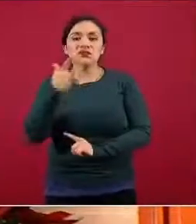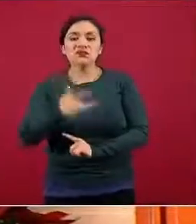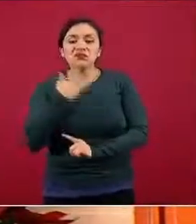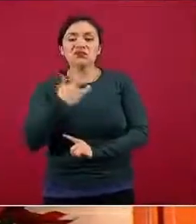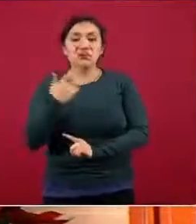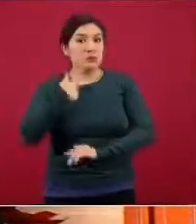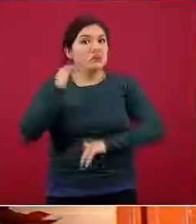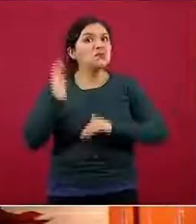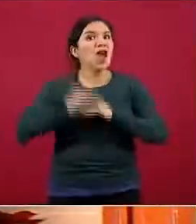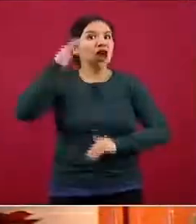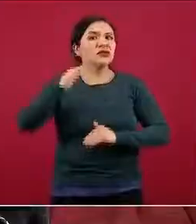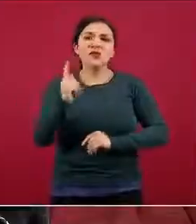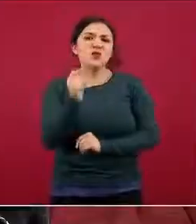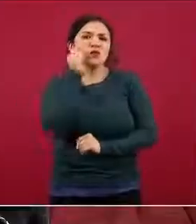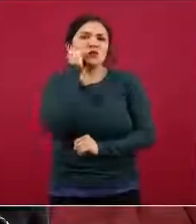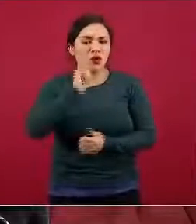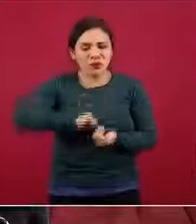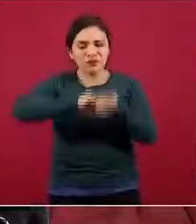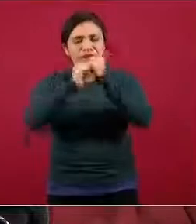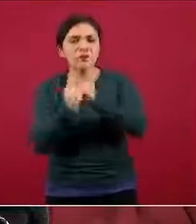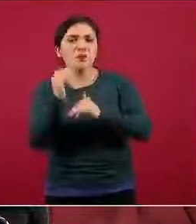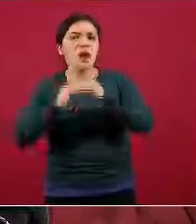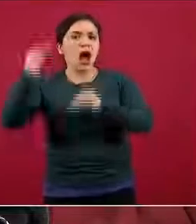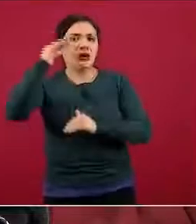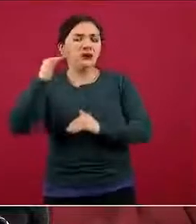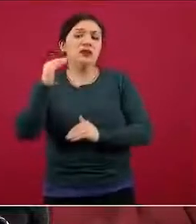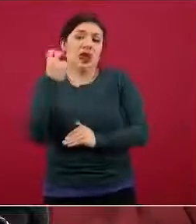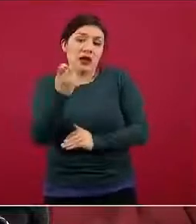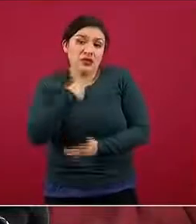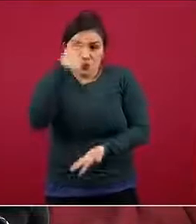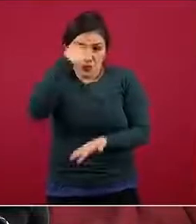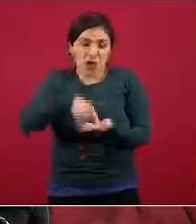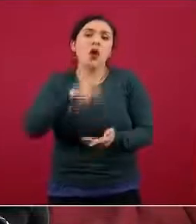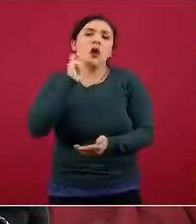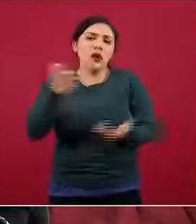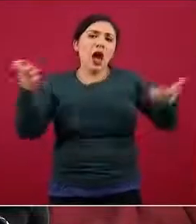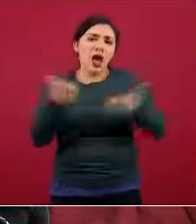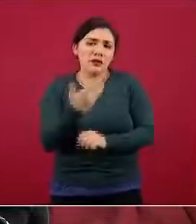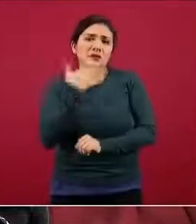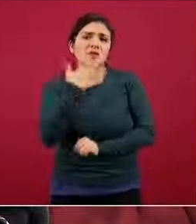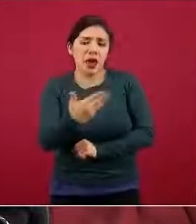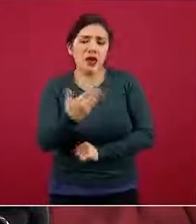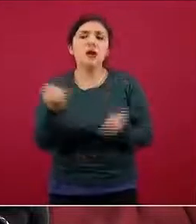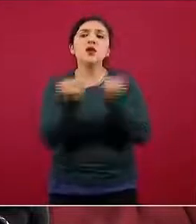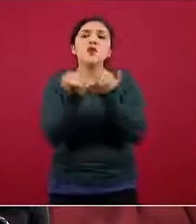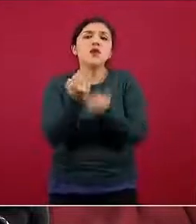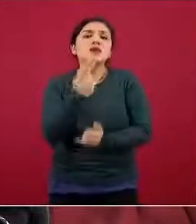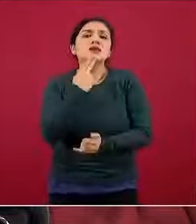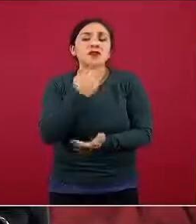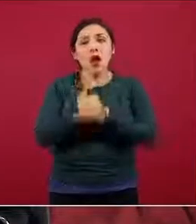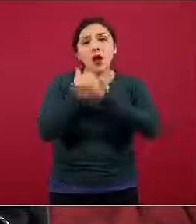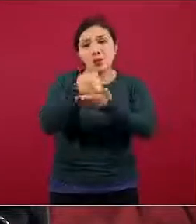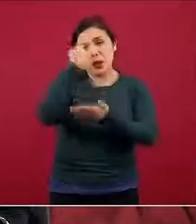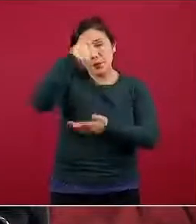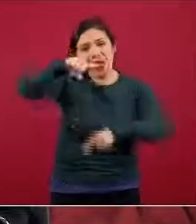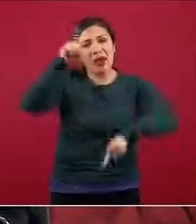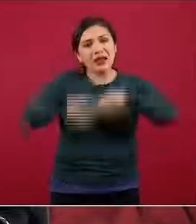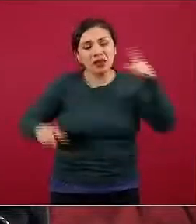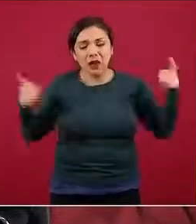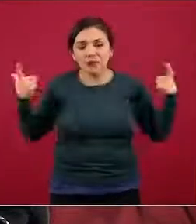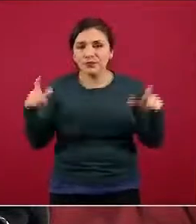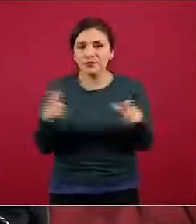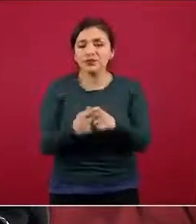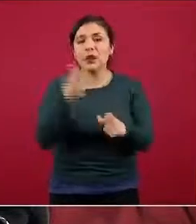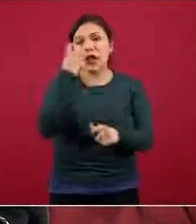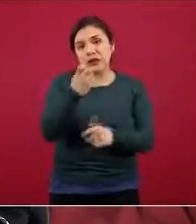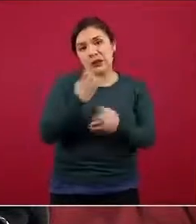incrementar su nivel de riesgo, y creemos que es una acción favorable y que va a ayudar también a la mitigación dentro de